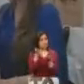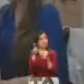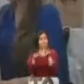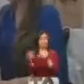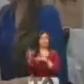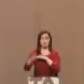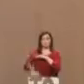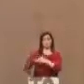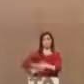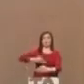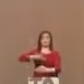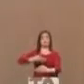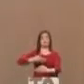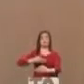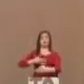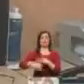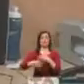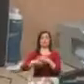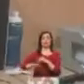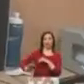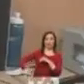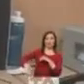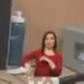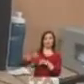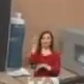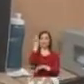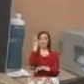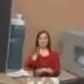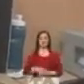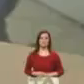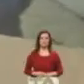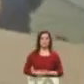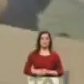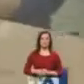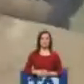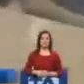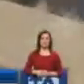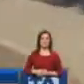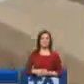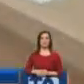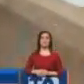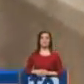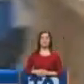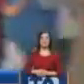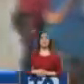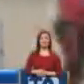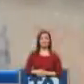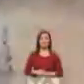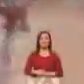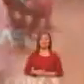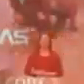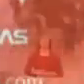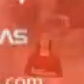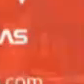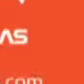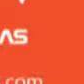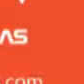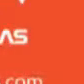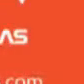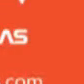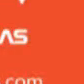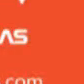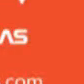ha anticipado y no está dejando para última hora. En Quito, Nelson Carrera, 24 horas.